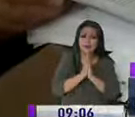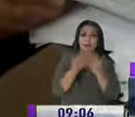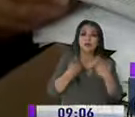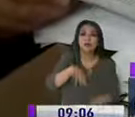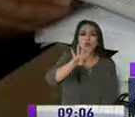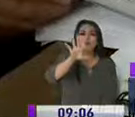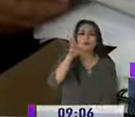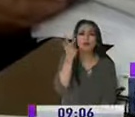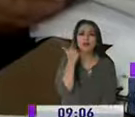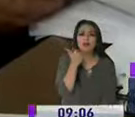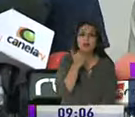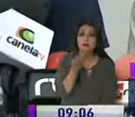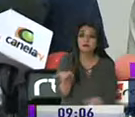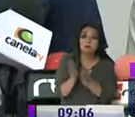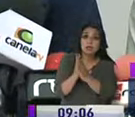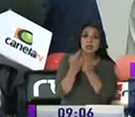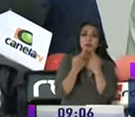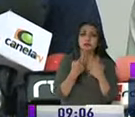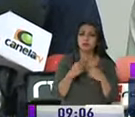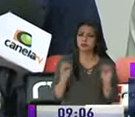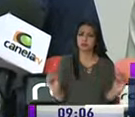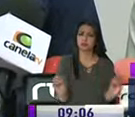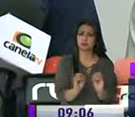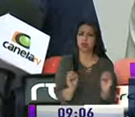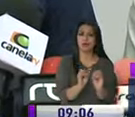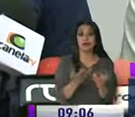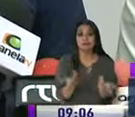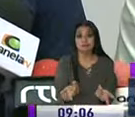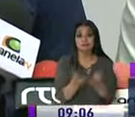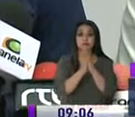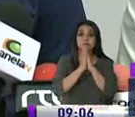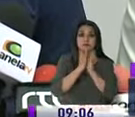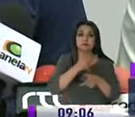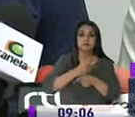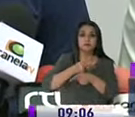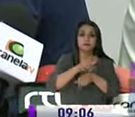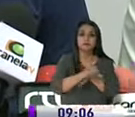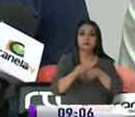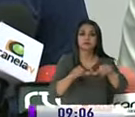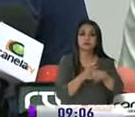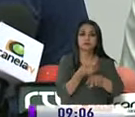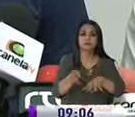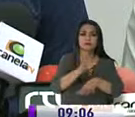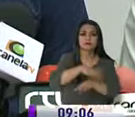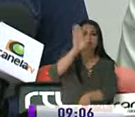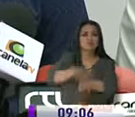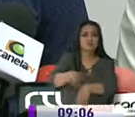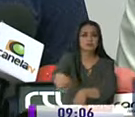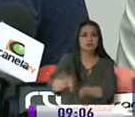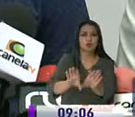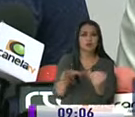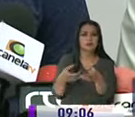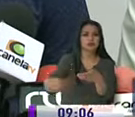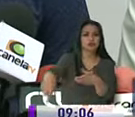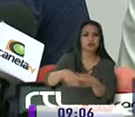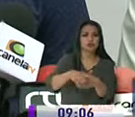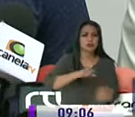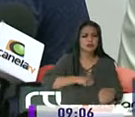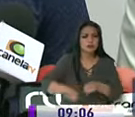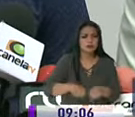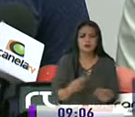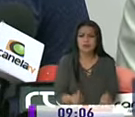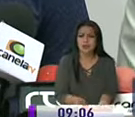días y aún no hay respuesta. Yo exhorto al CAL, además, para que le haga un llamamiento a la Comisión para que esta diligencia